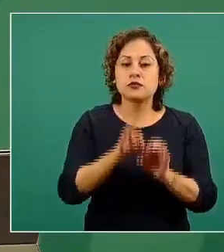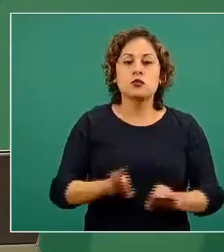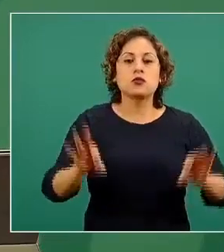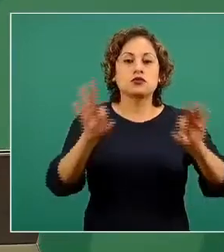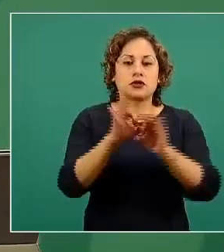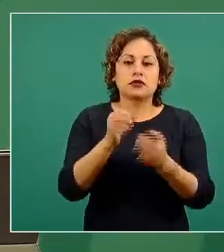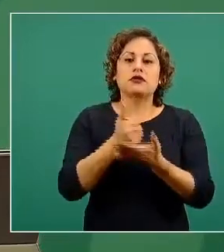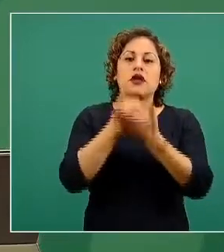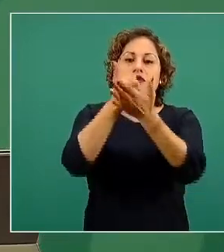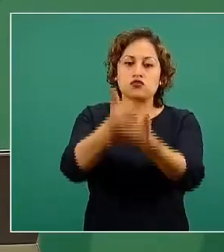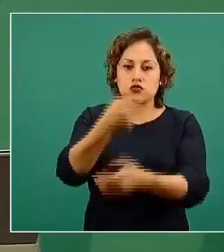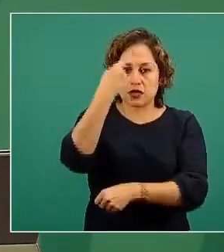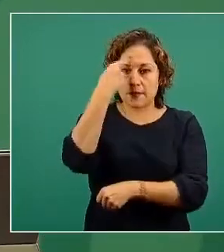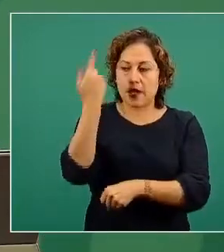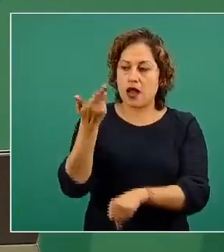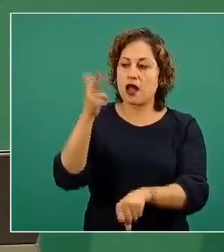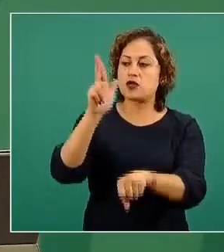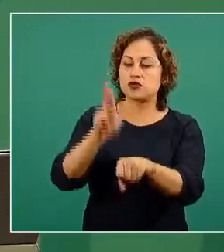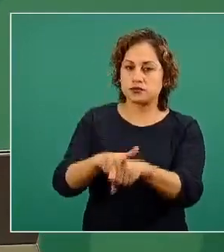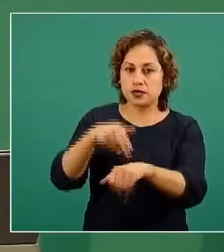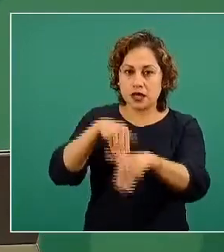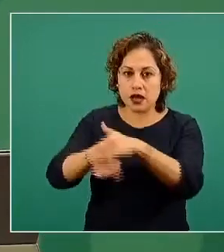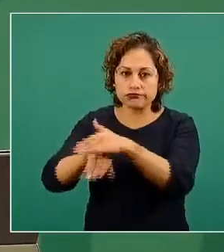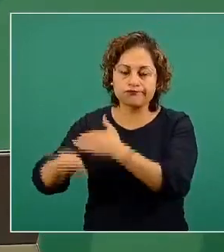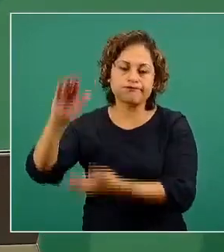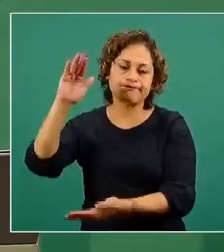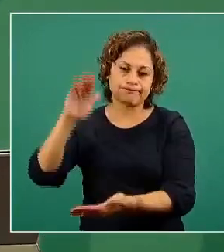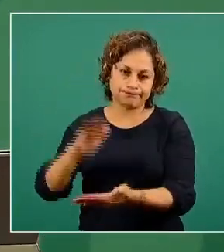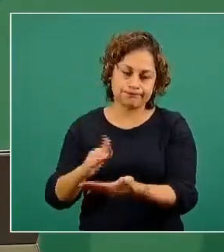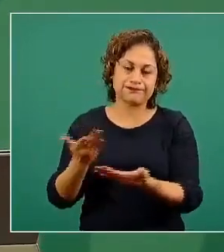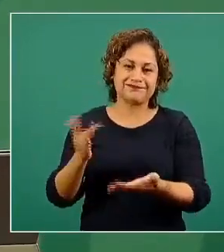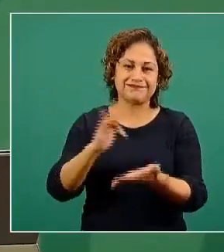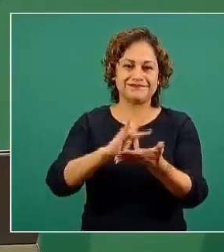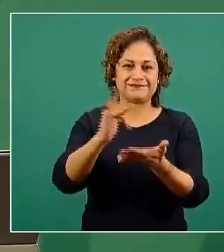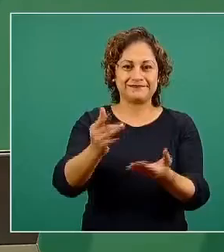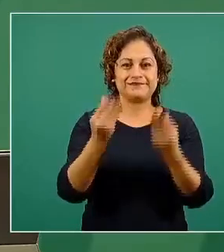atención hospitalaria a disminuir la carga. Muchas gracias y